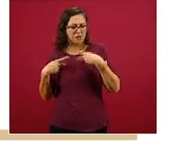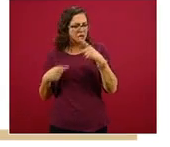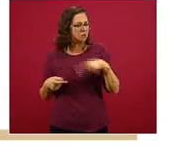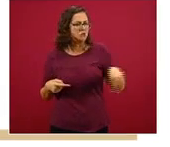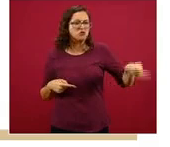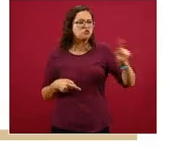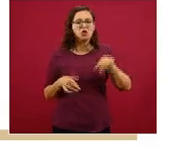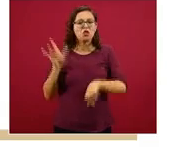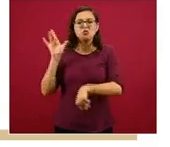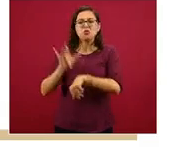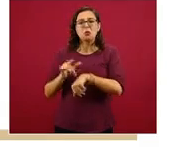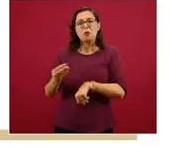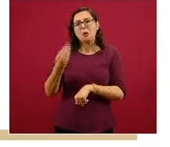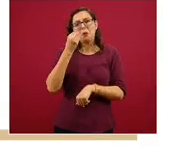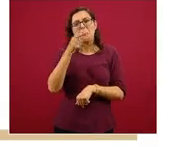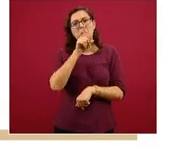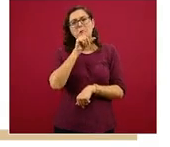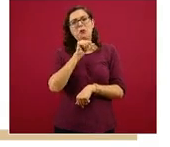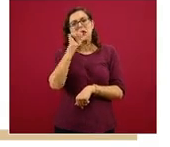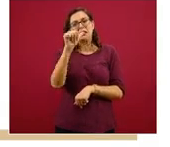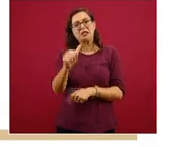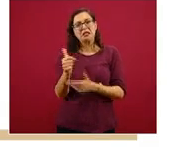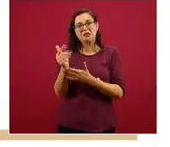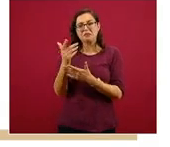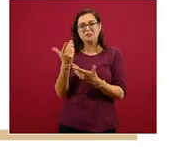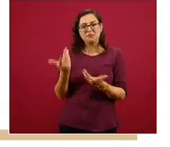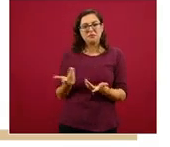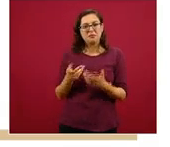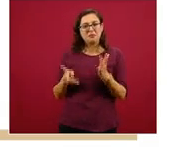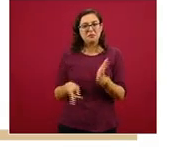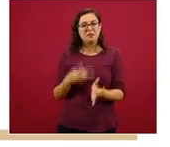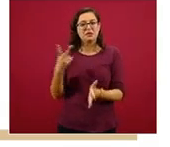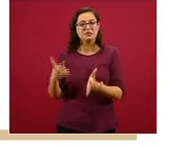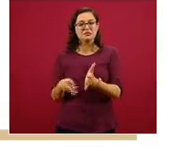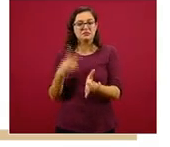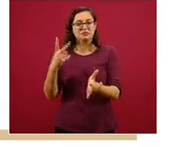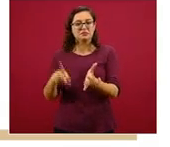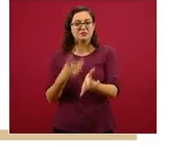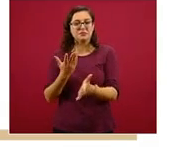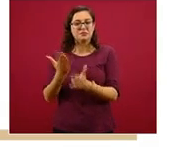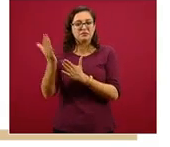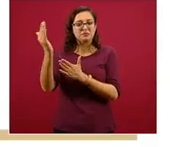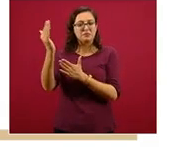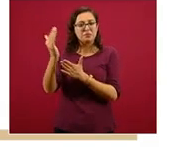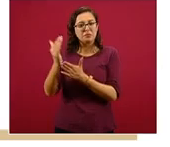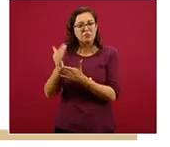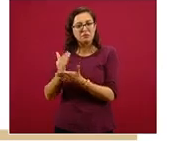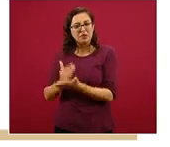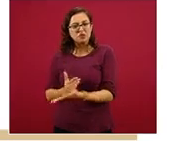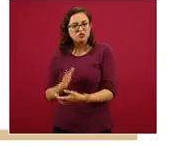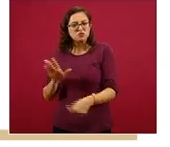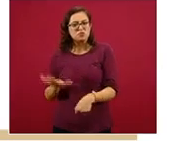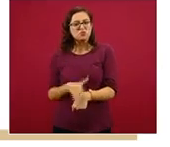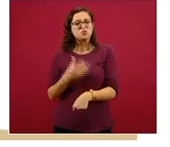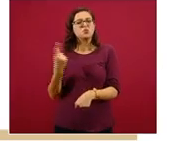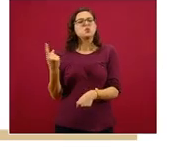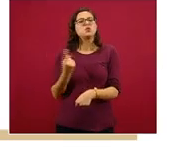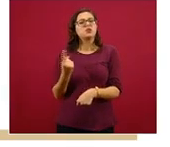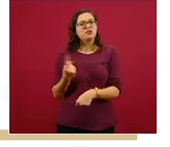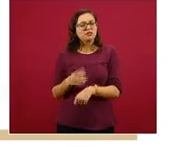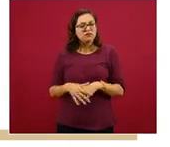consume hortalizas? Y cada vez el consumo por cada persona es menor.